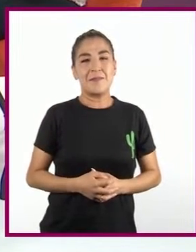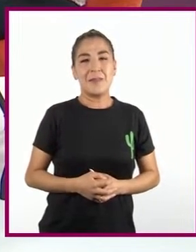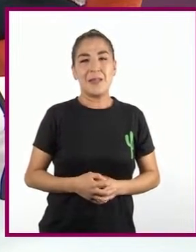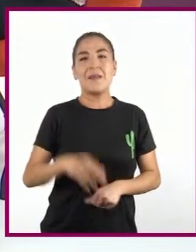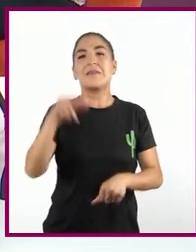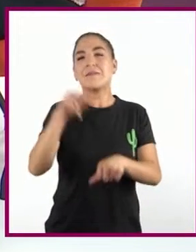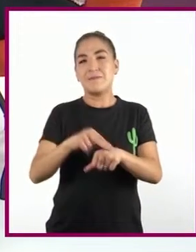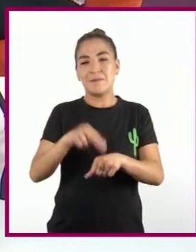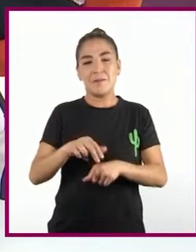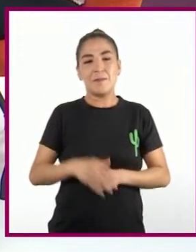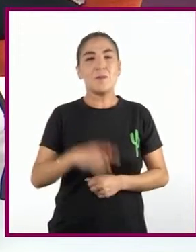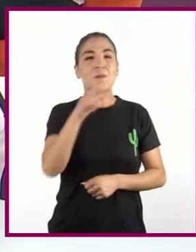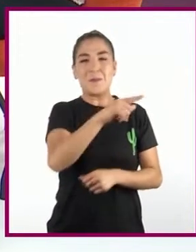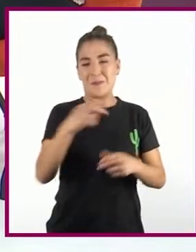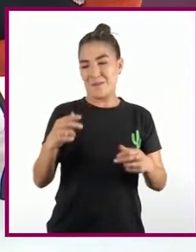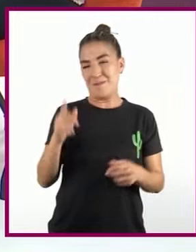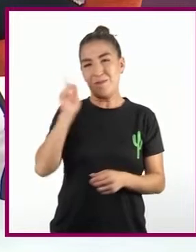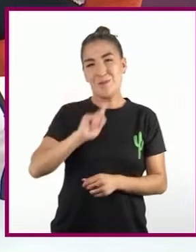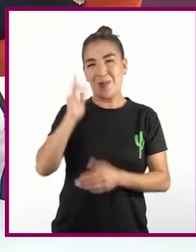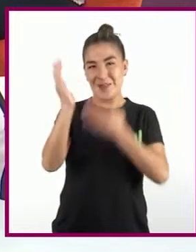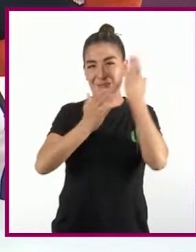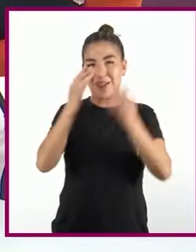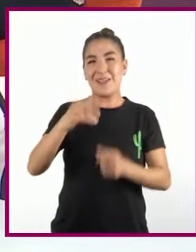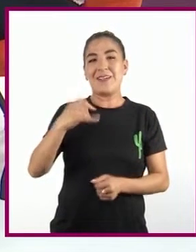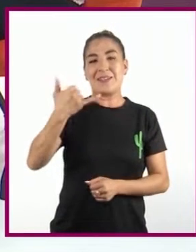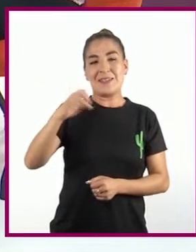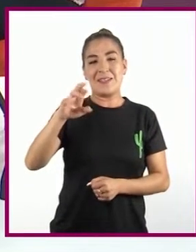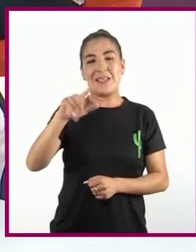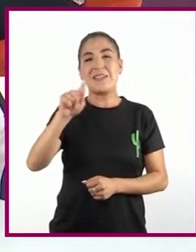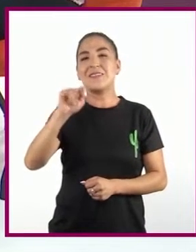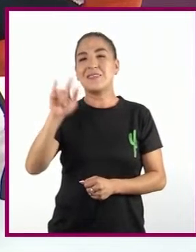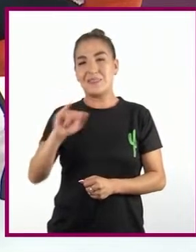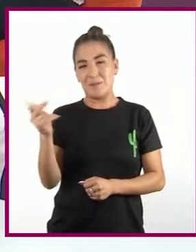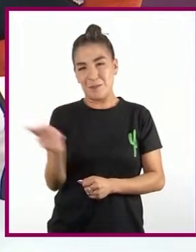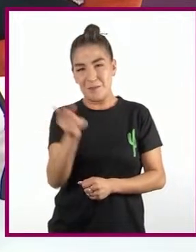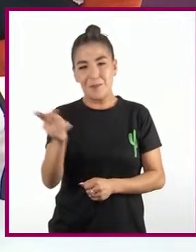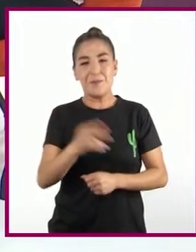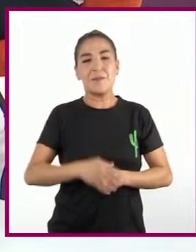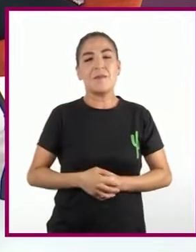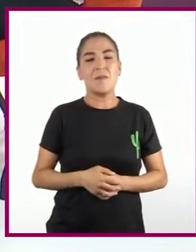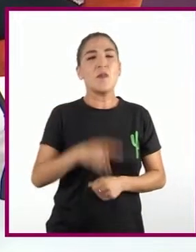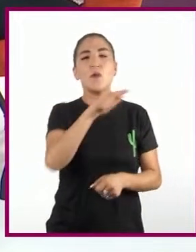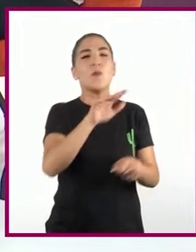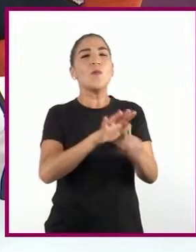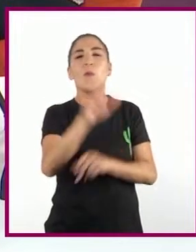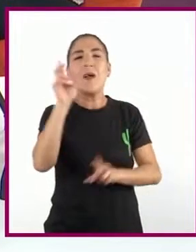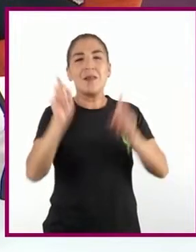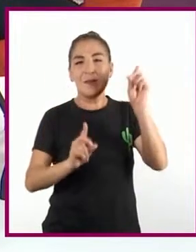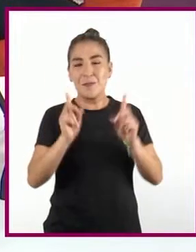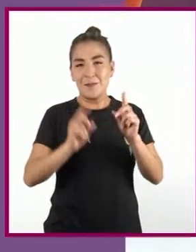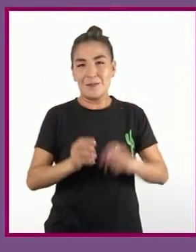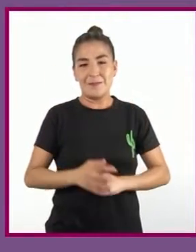Doctora, la estudiante Yeratzi tiene una duda. Claro. Yeratzi, ¿cuál es tu duda?